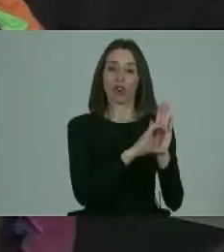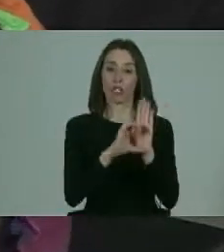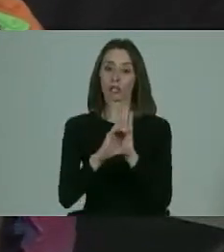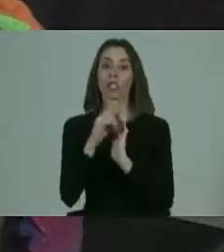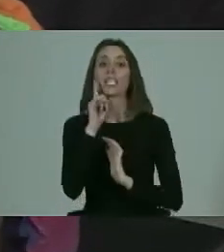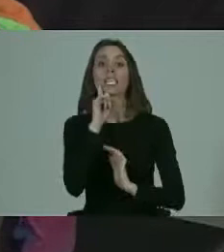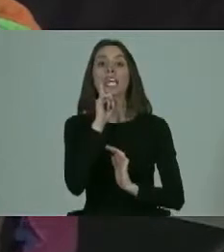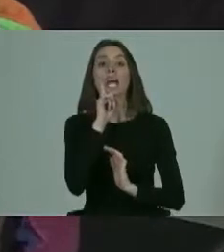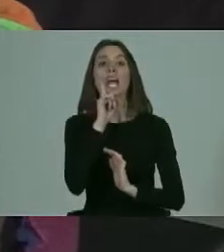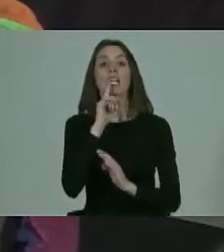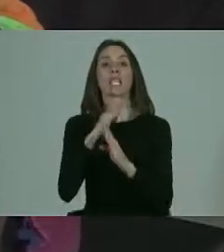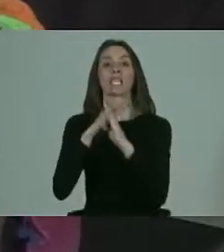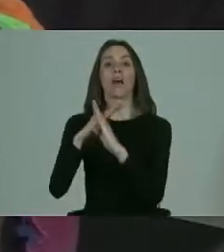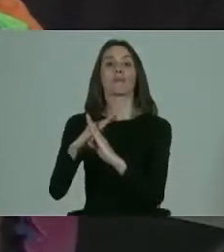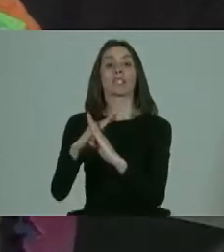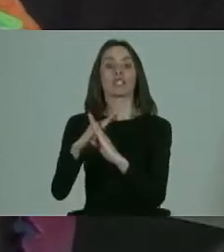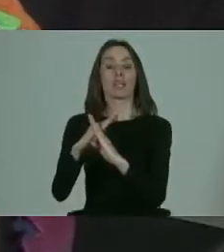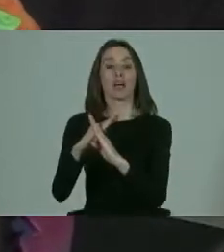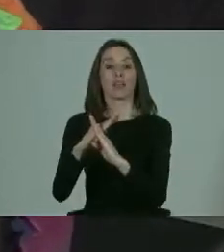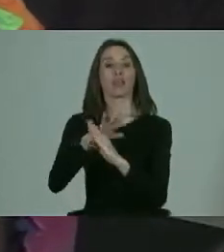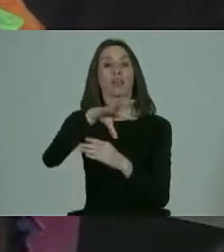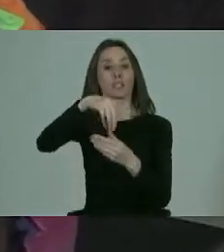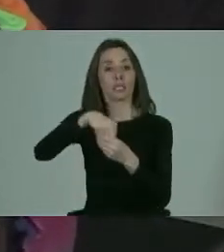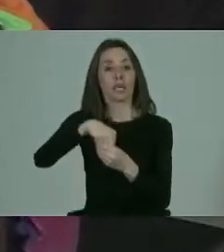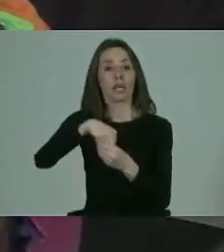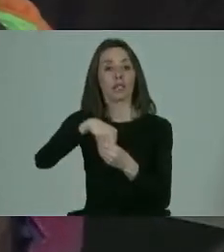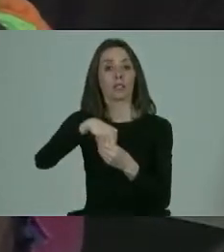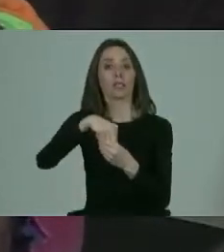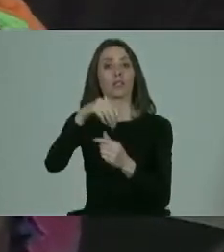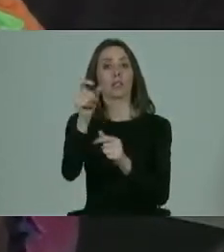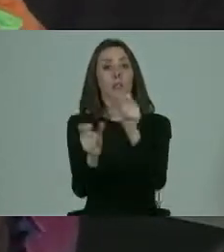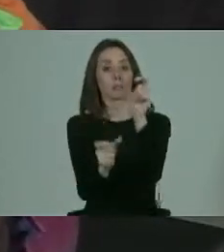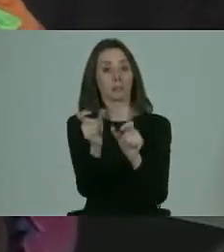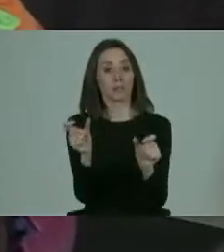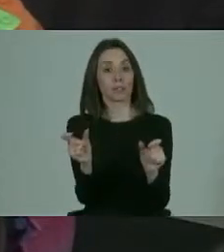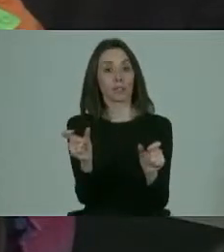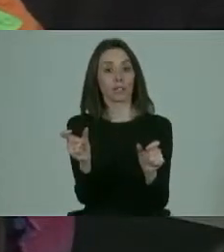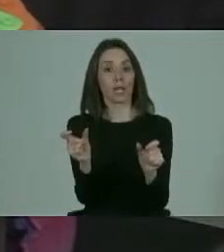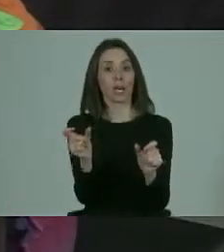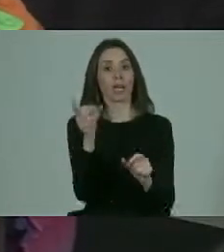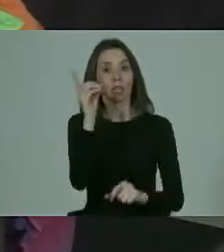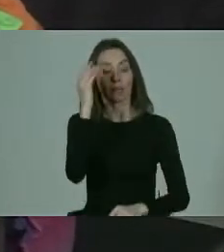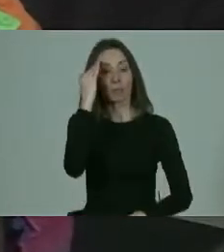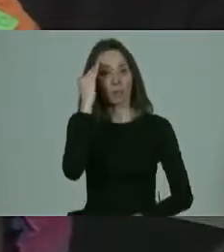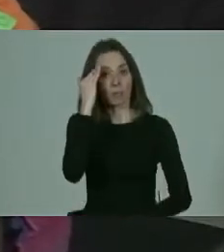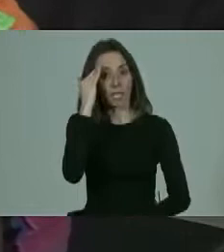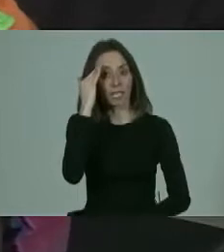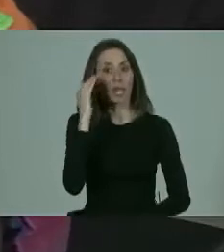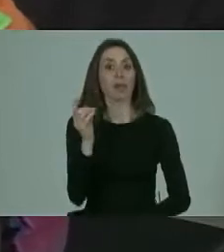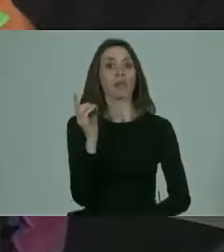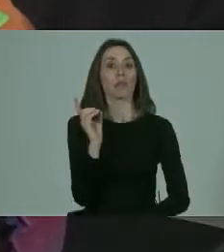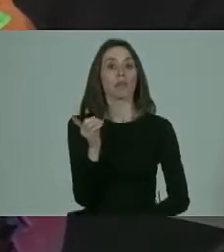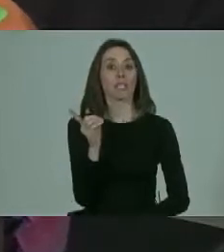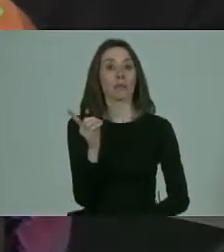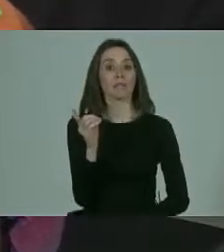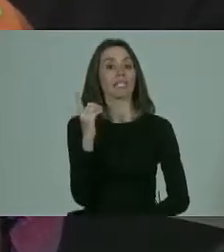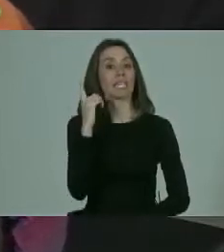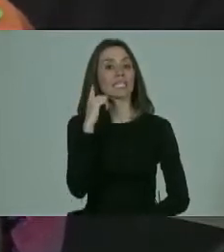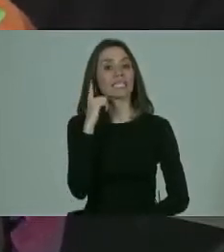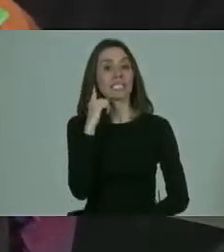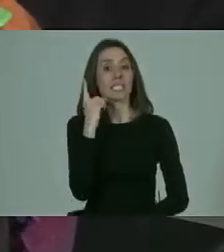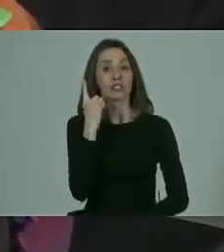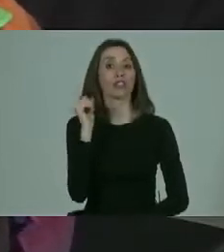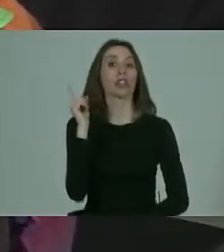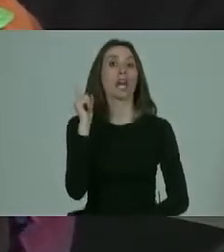o quiénes están inhabilitadas para ello y dentro de ellos también nos encontramos con las personas con discapacidad mental y con discapacidad sensores como